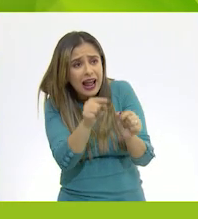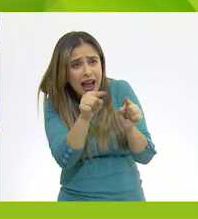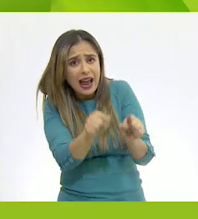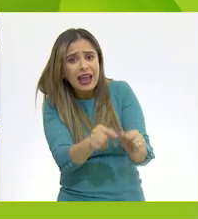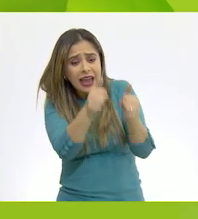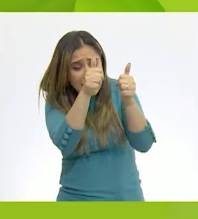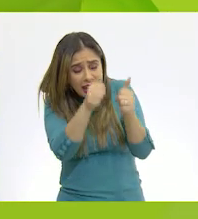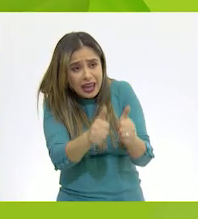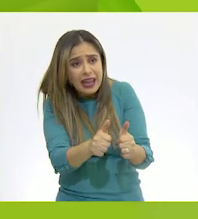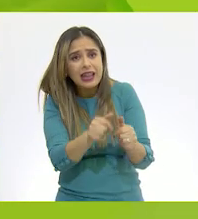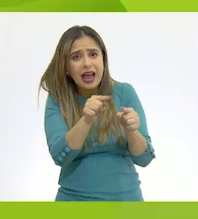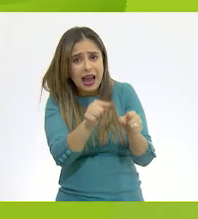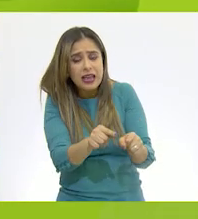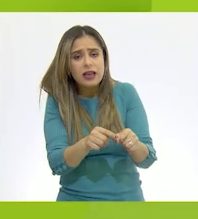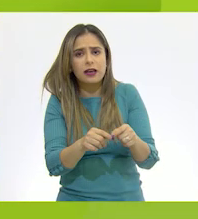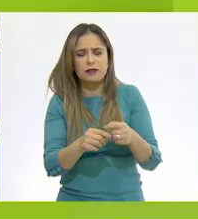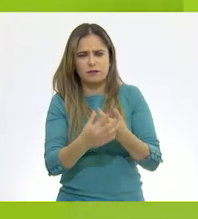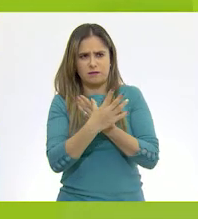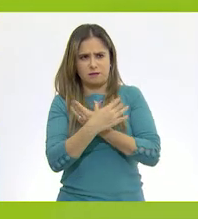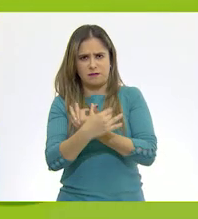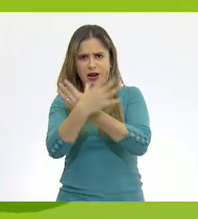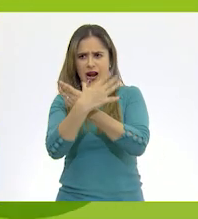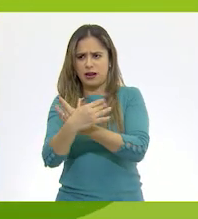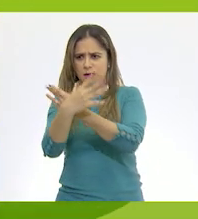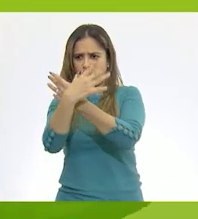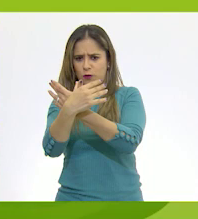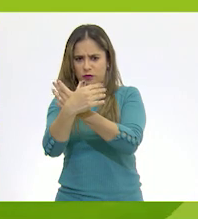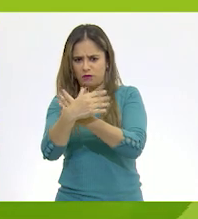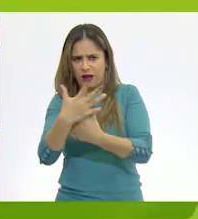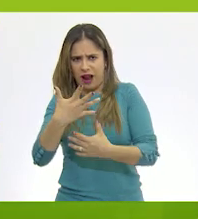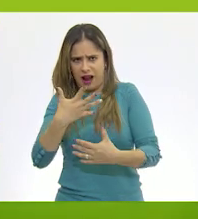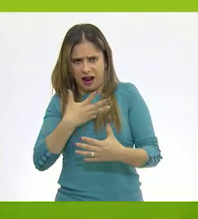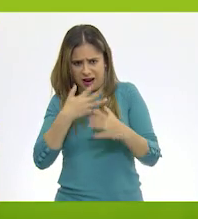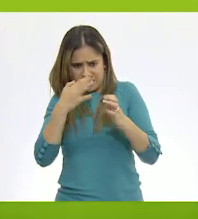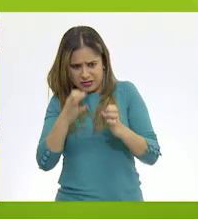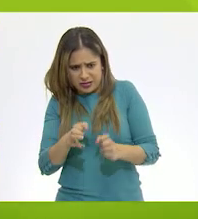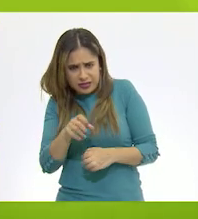ahí. Mariposa, ¿estás ahí?